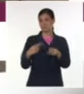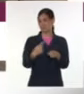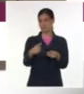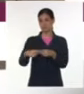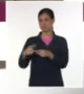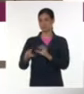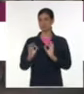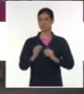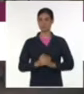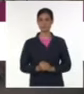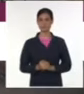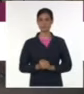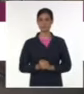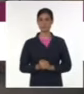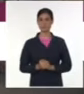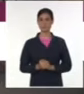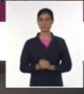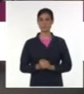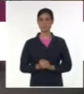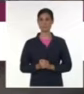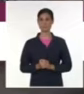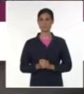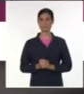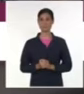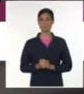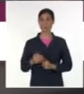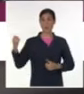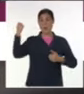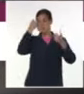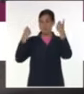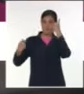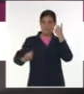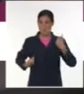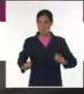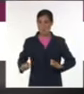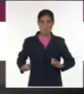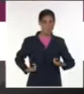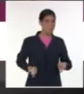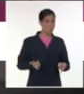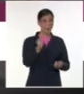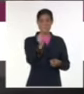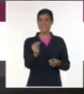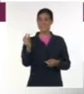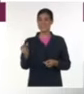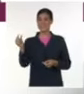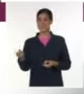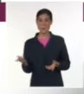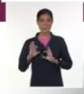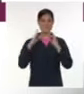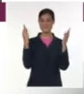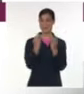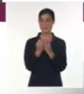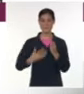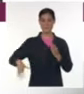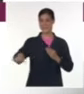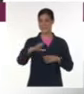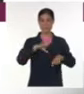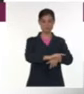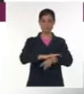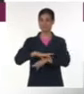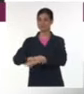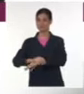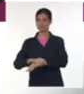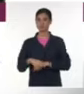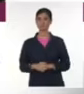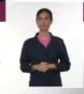mientras propinan palizas y amenazan a los detenidos y a sus familias. Desde el inicio del actual ciclo de violencia, el 7 de octubre